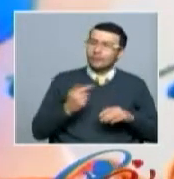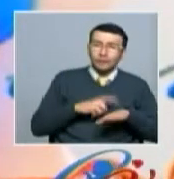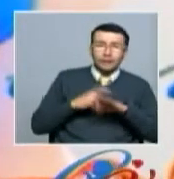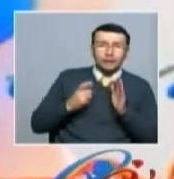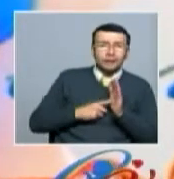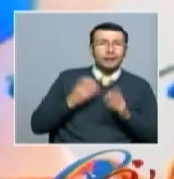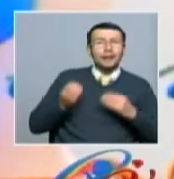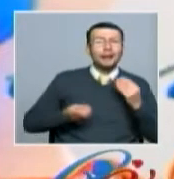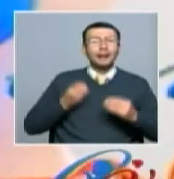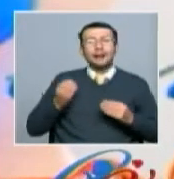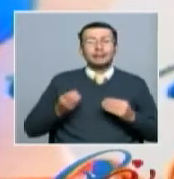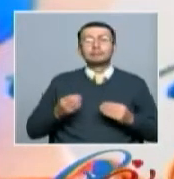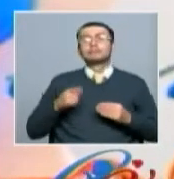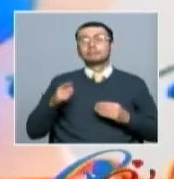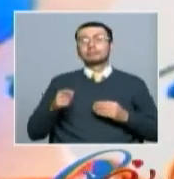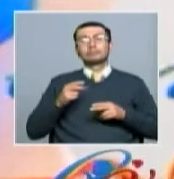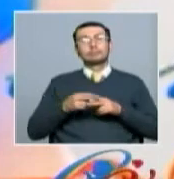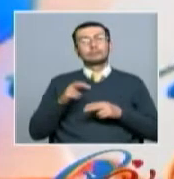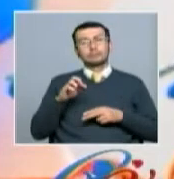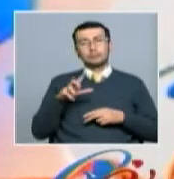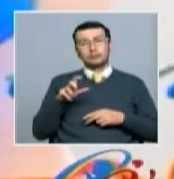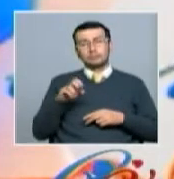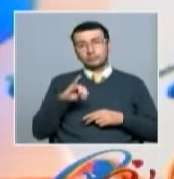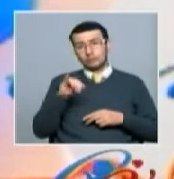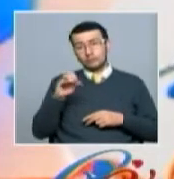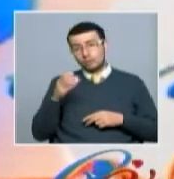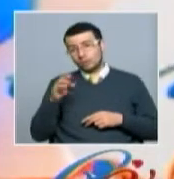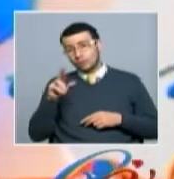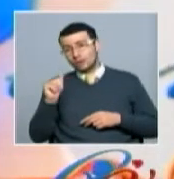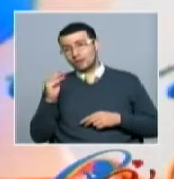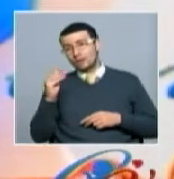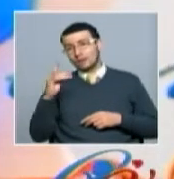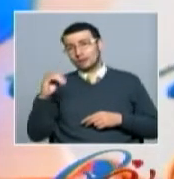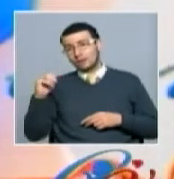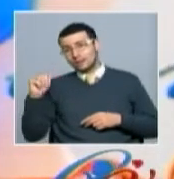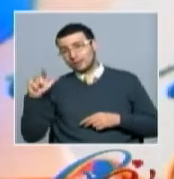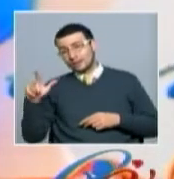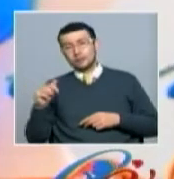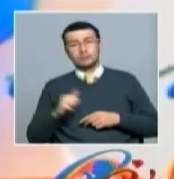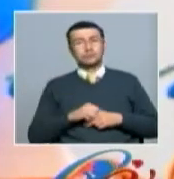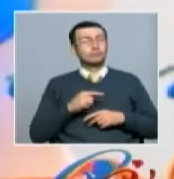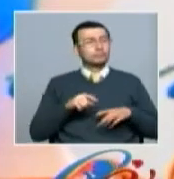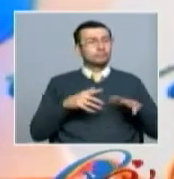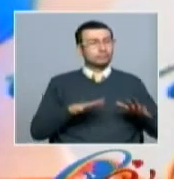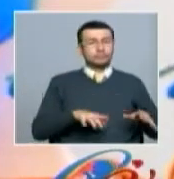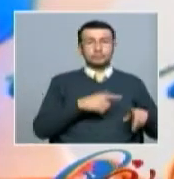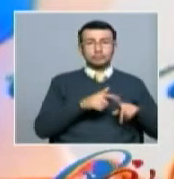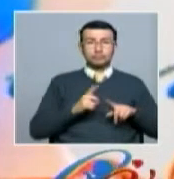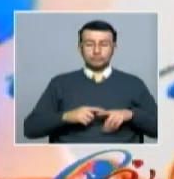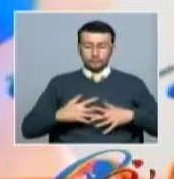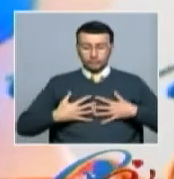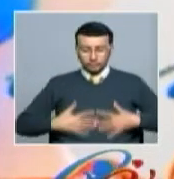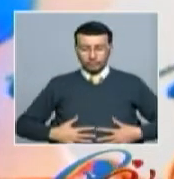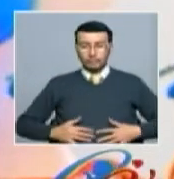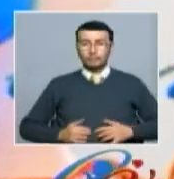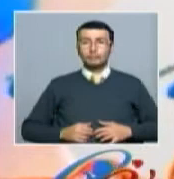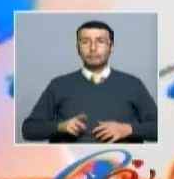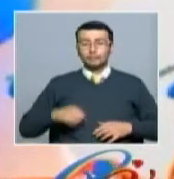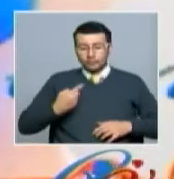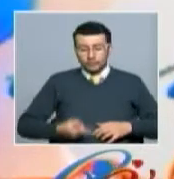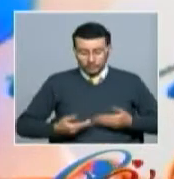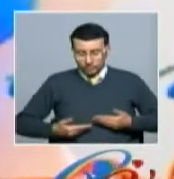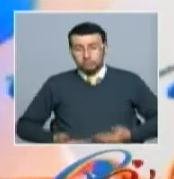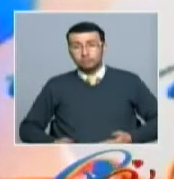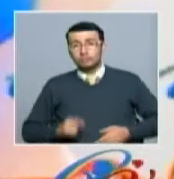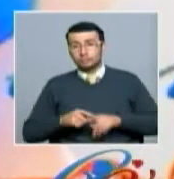a formar hacia adelante los plejos, plejo braquial, los nervios intercostales a nivel del tórax y los plejos